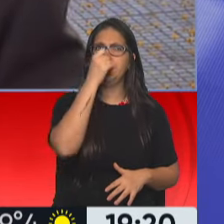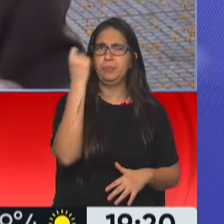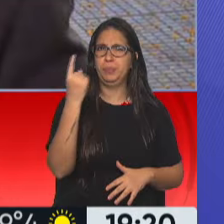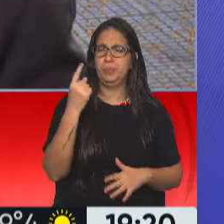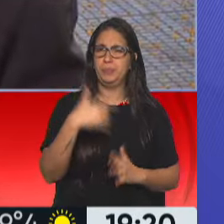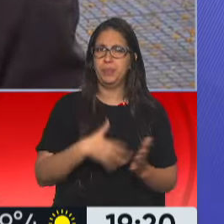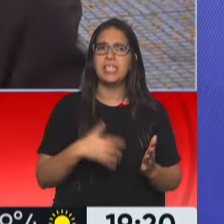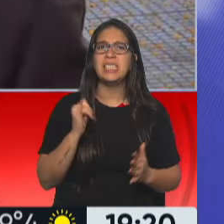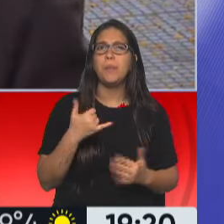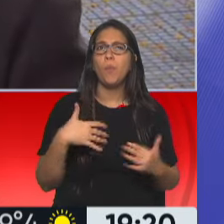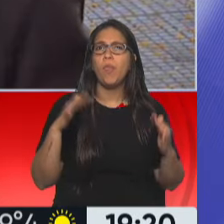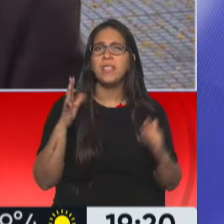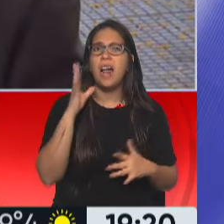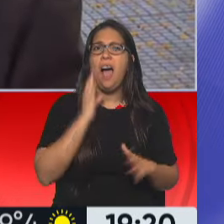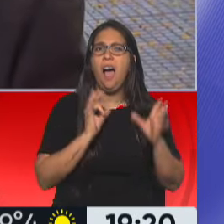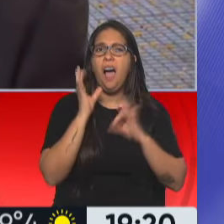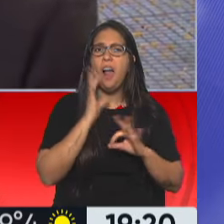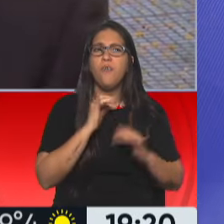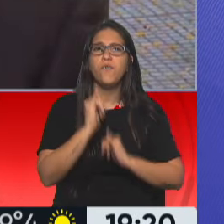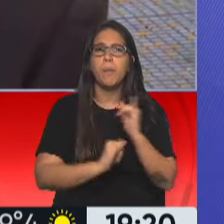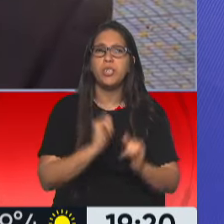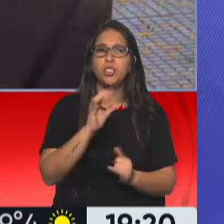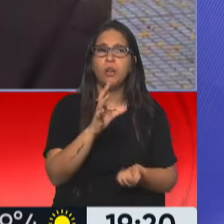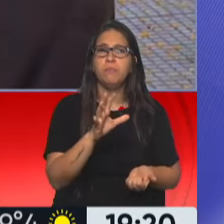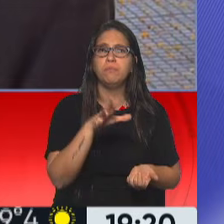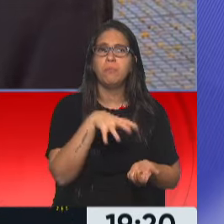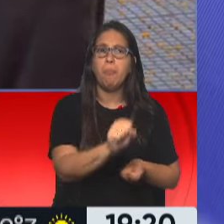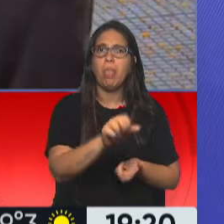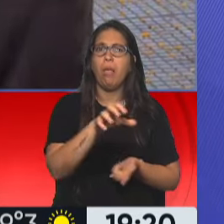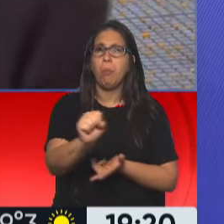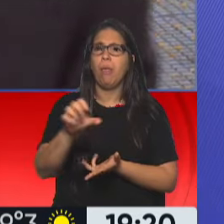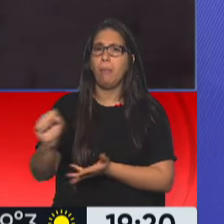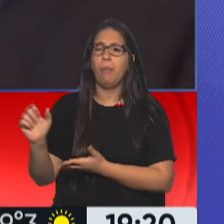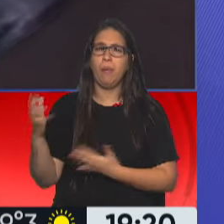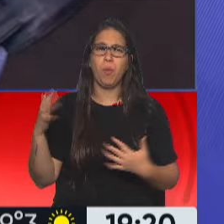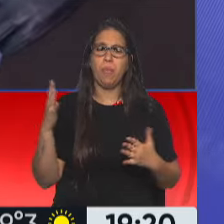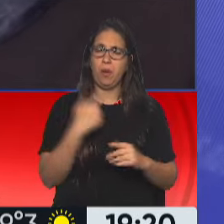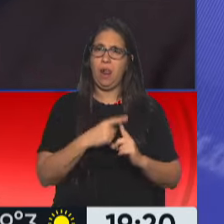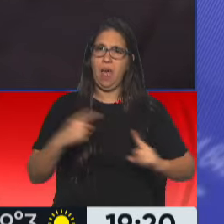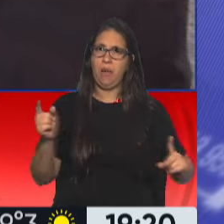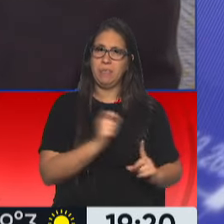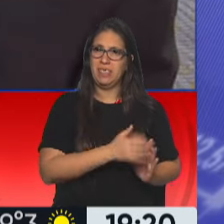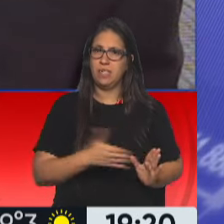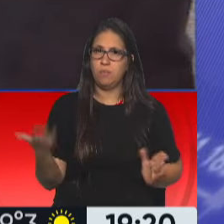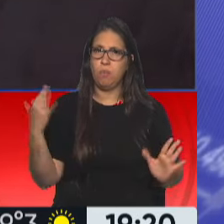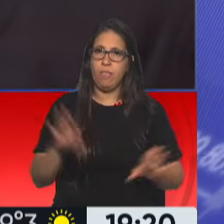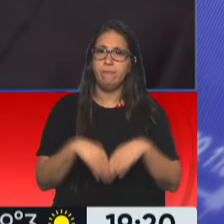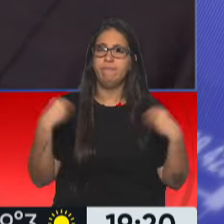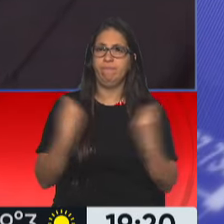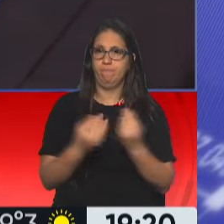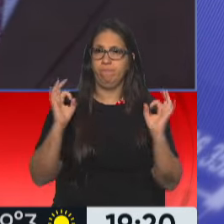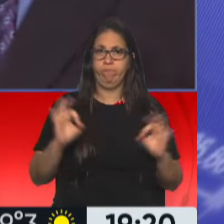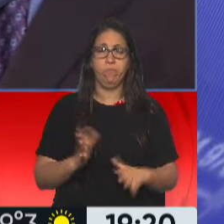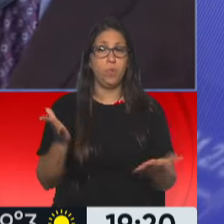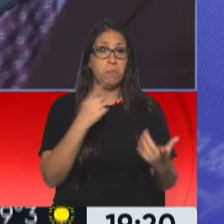va teniendo información parcial que podrá ir desligando algunas responsabilidades y otras no. Muchísimas gracias, Carlos. Y bueno, nos dejamos estas preguntas y